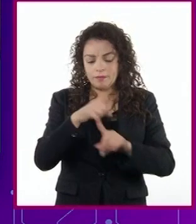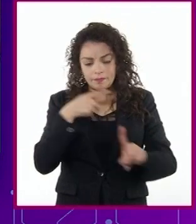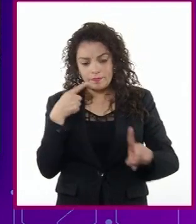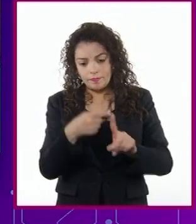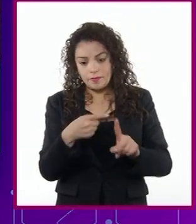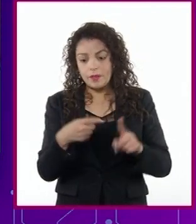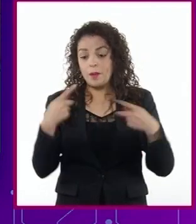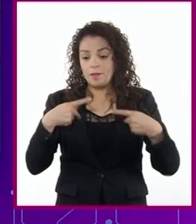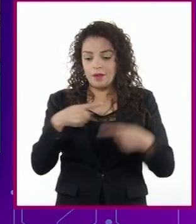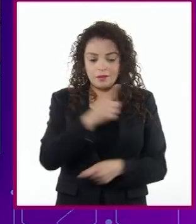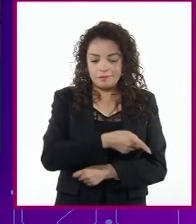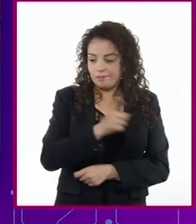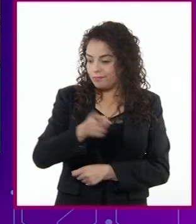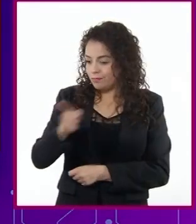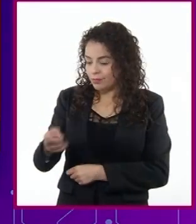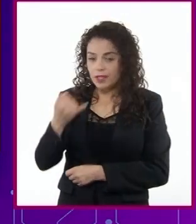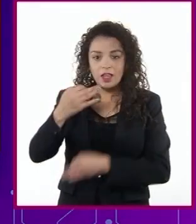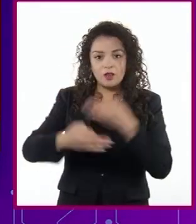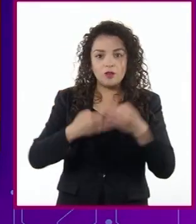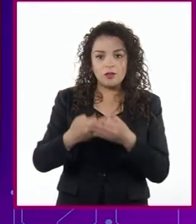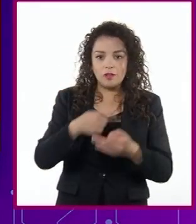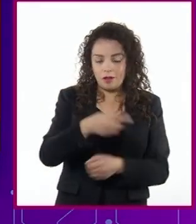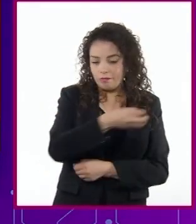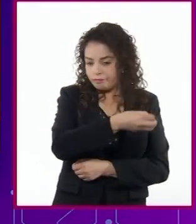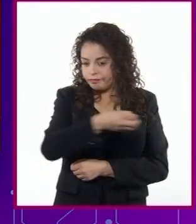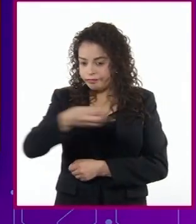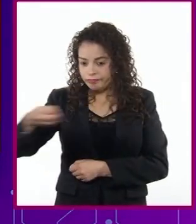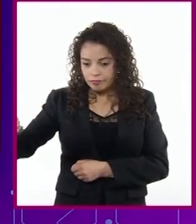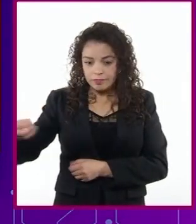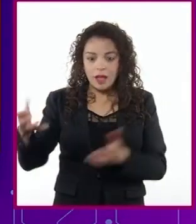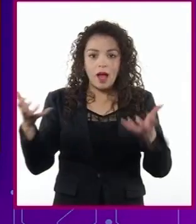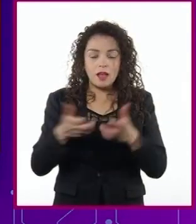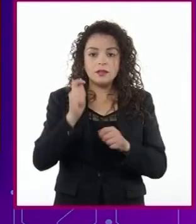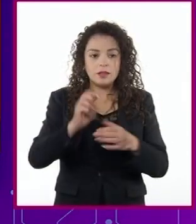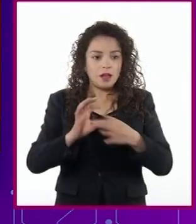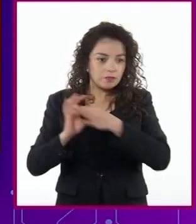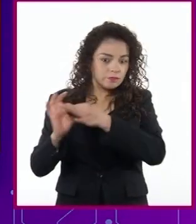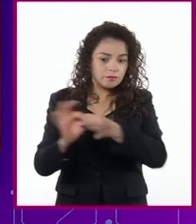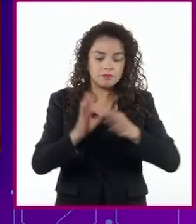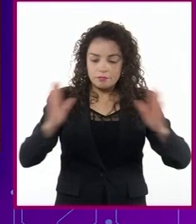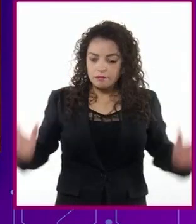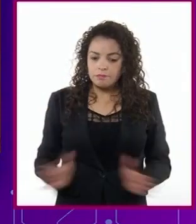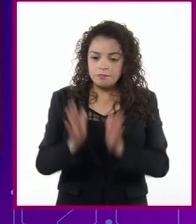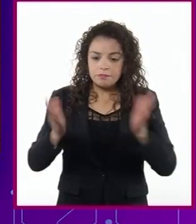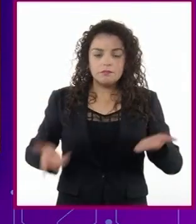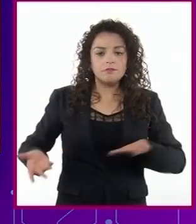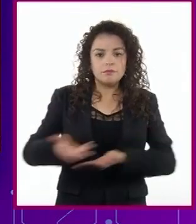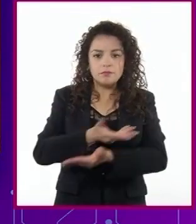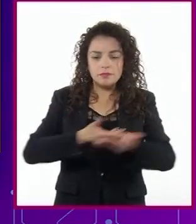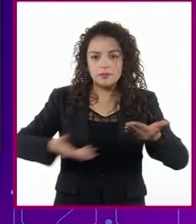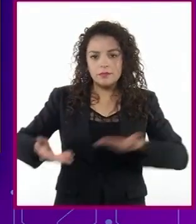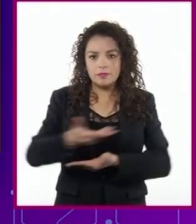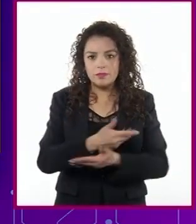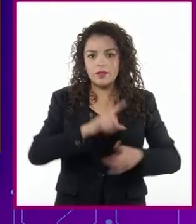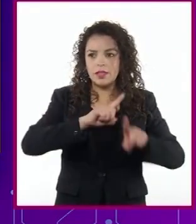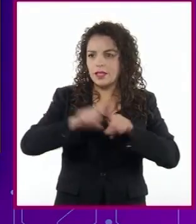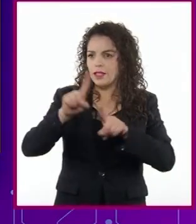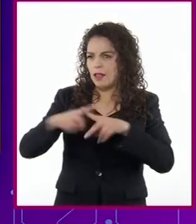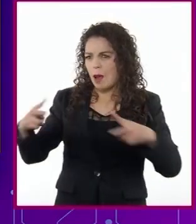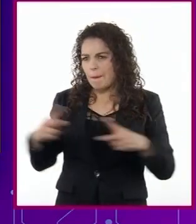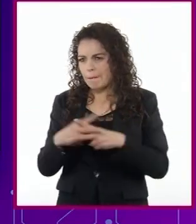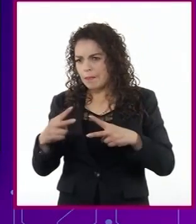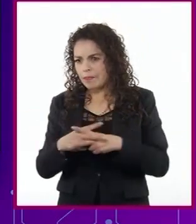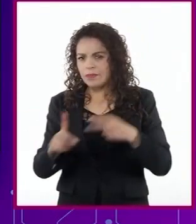ser y continuando con los demás, horizontalmente, formando redes, promoviendo intercambio mutuo y superando diferencias desde